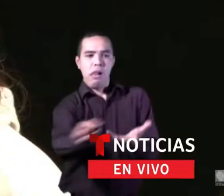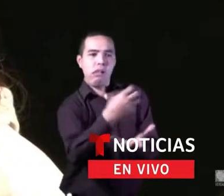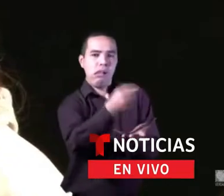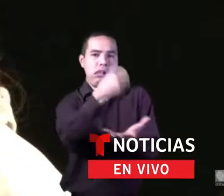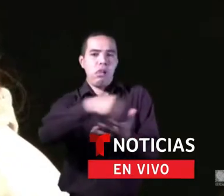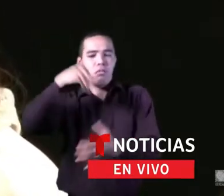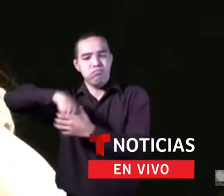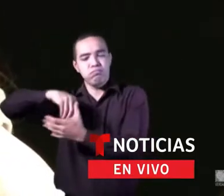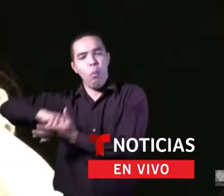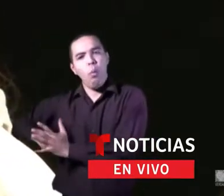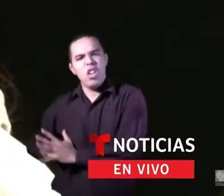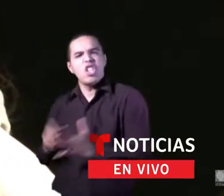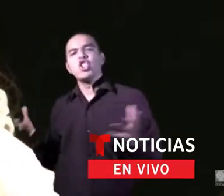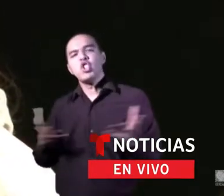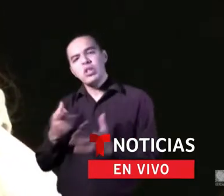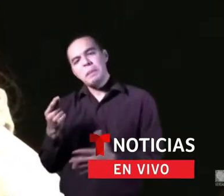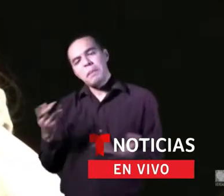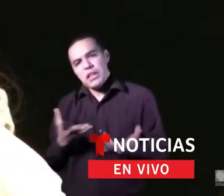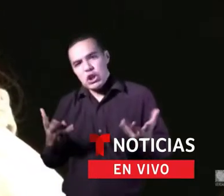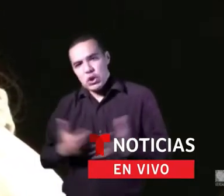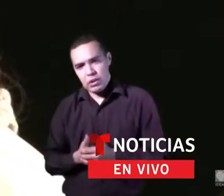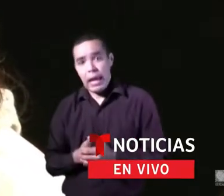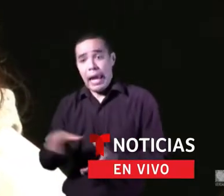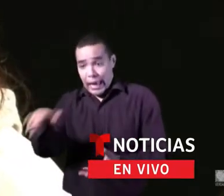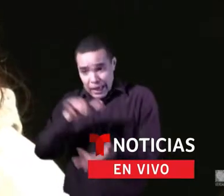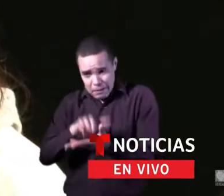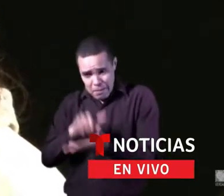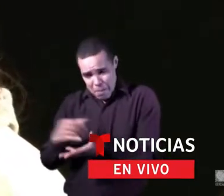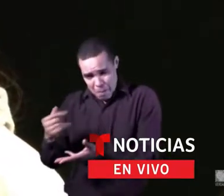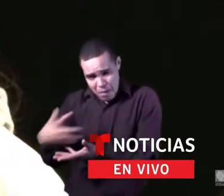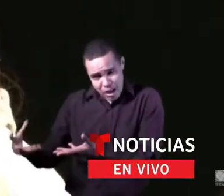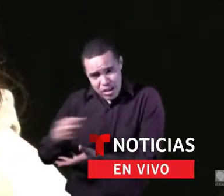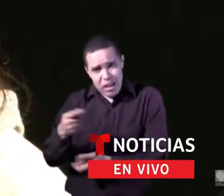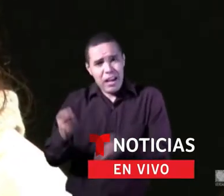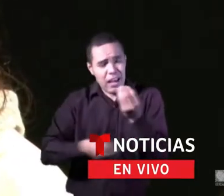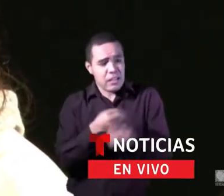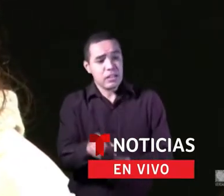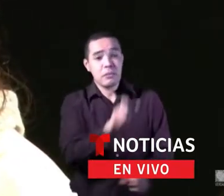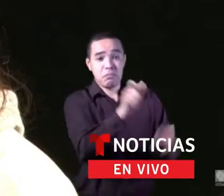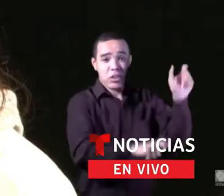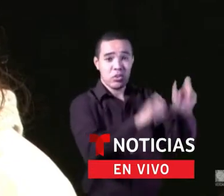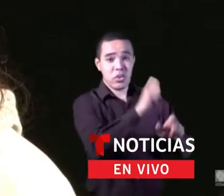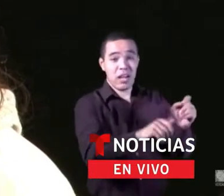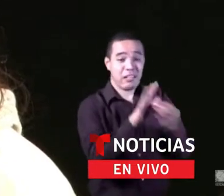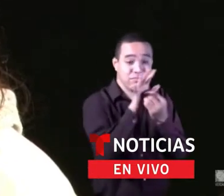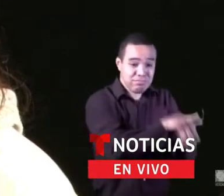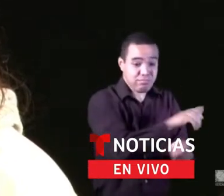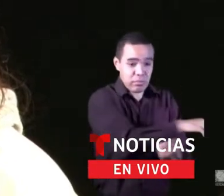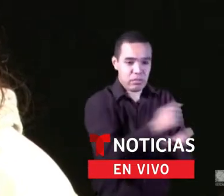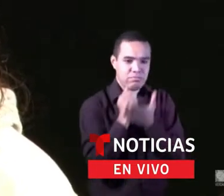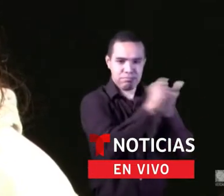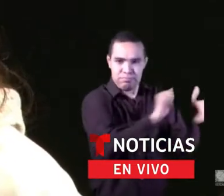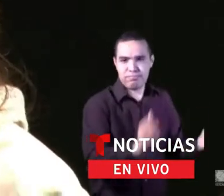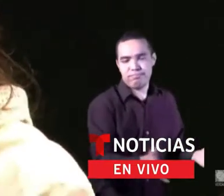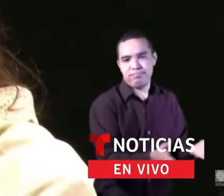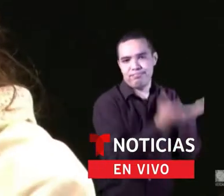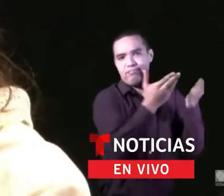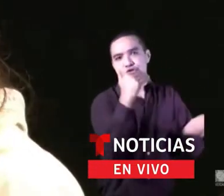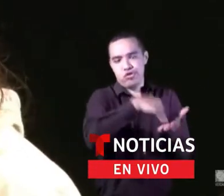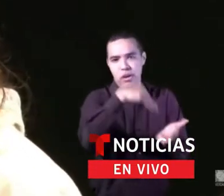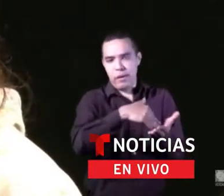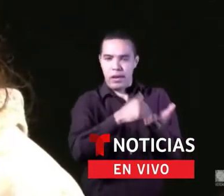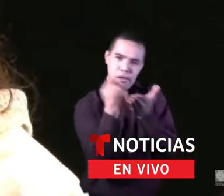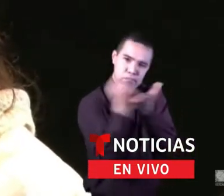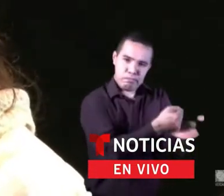porque esos recursos son los que tienen que ir a reparar a las víctimas usted o